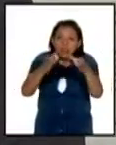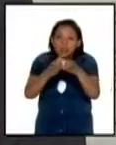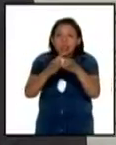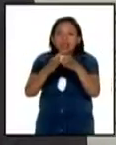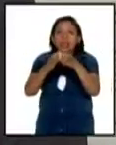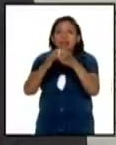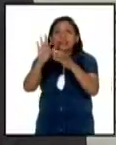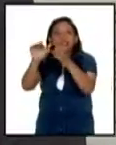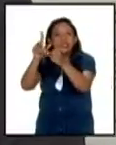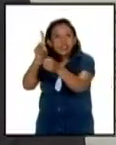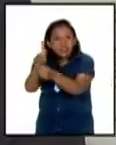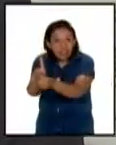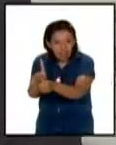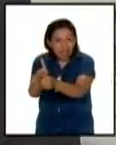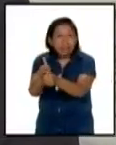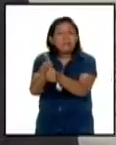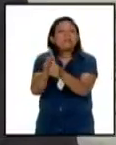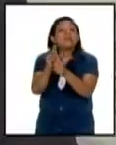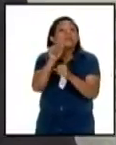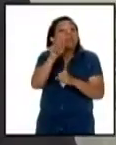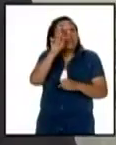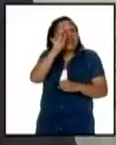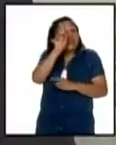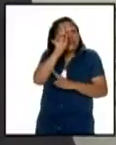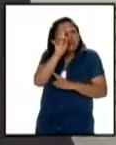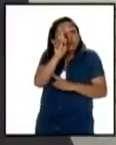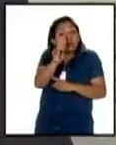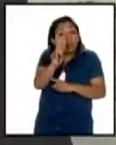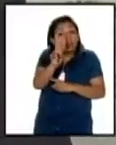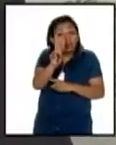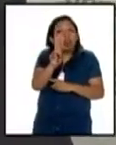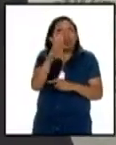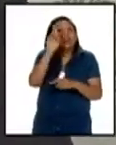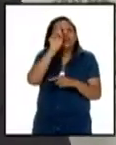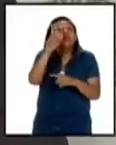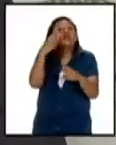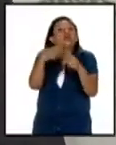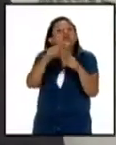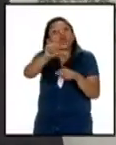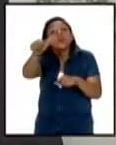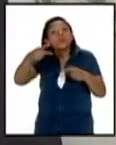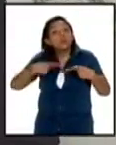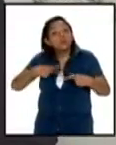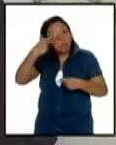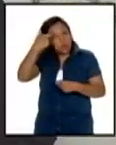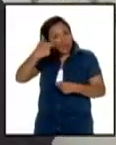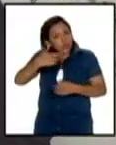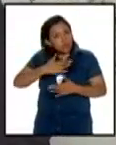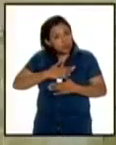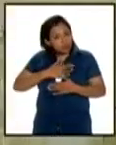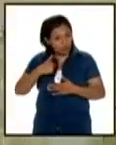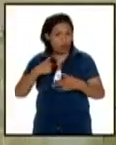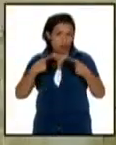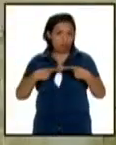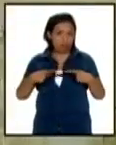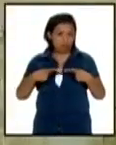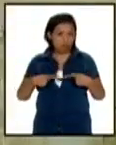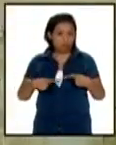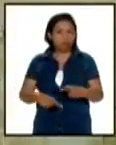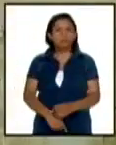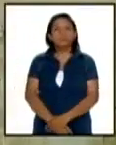sociedad, precisamente del respeto a la otra persona, a mí mismo, por ser persona.